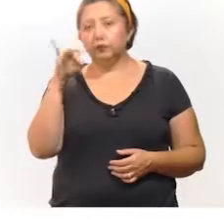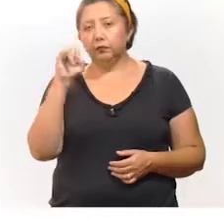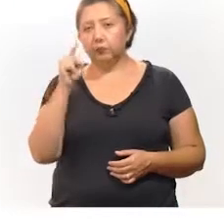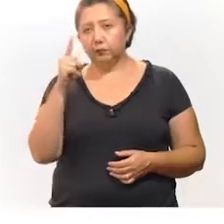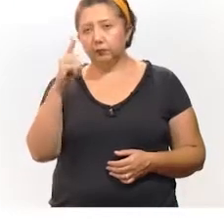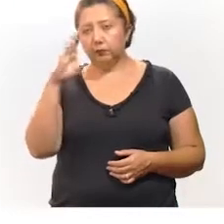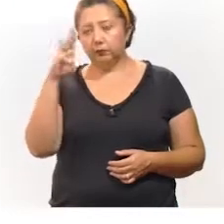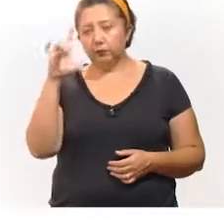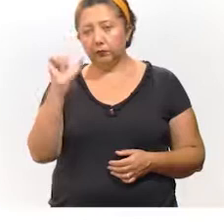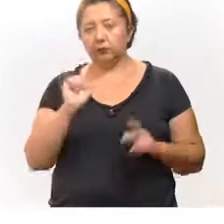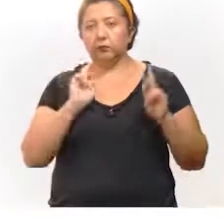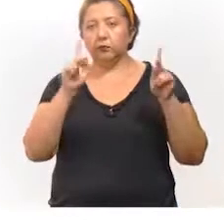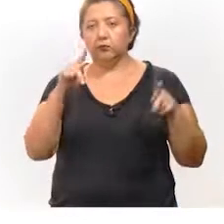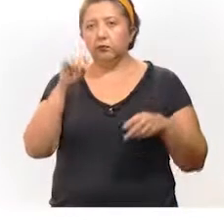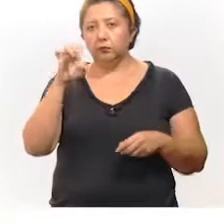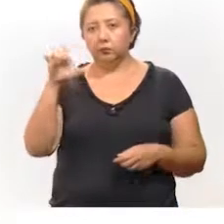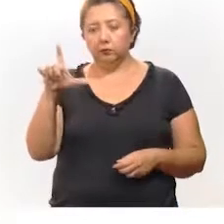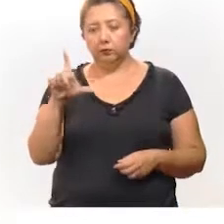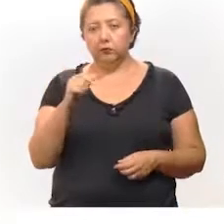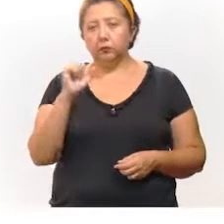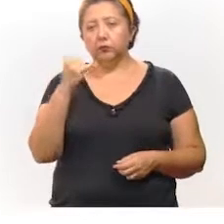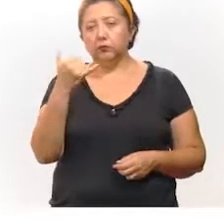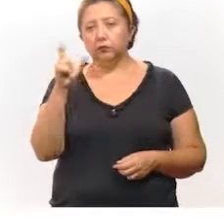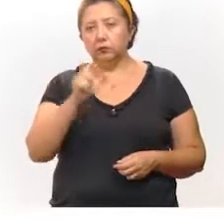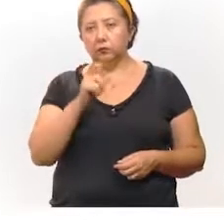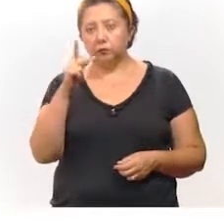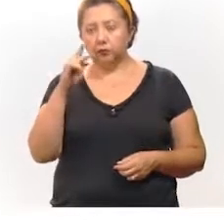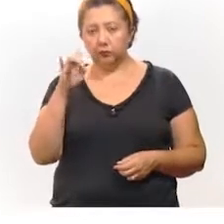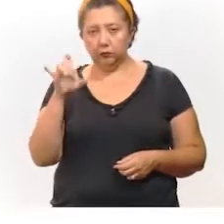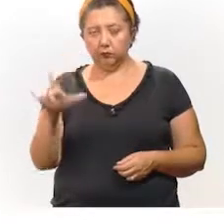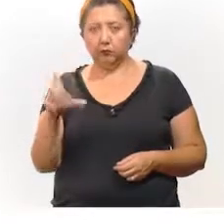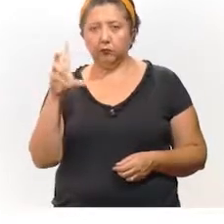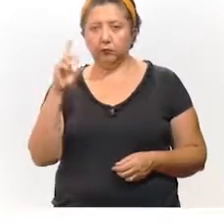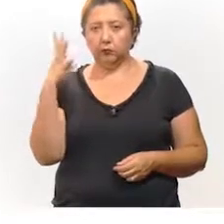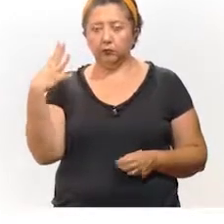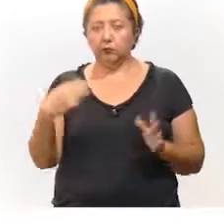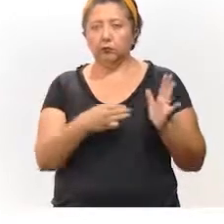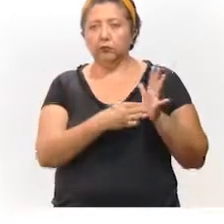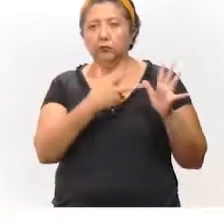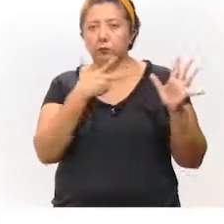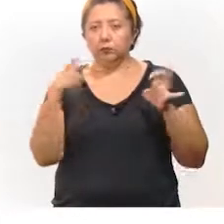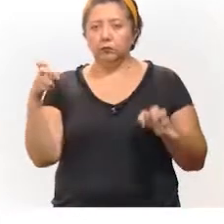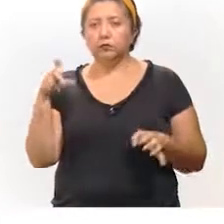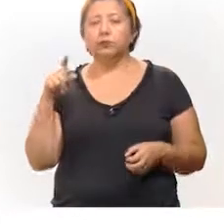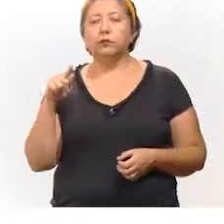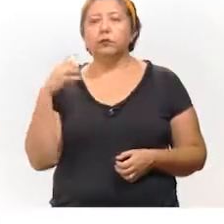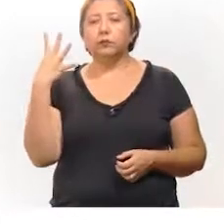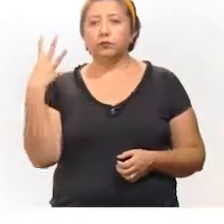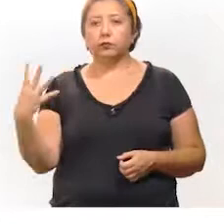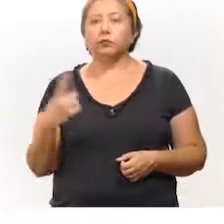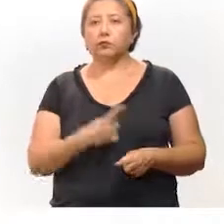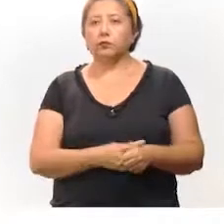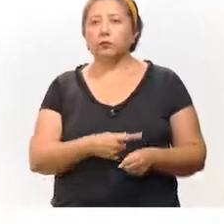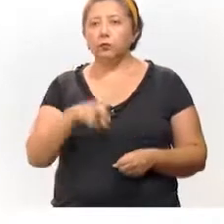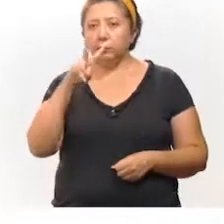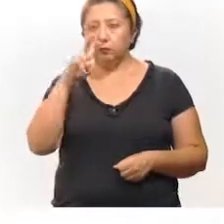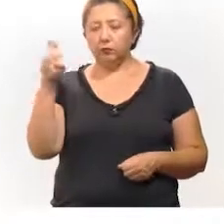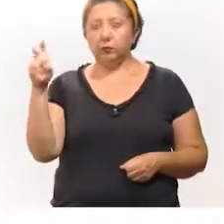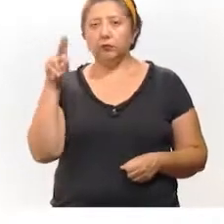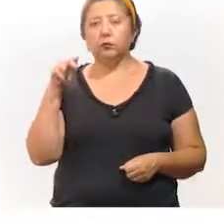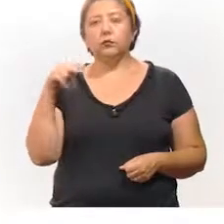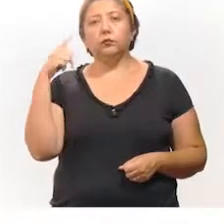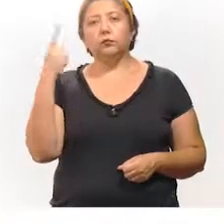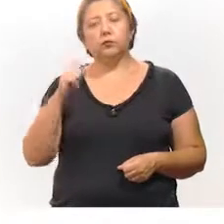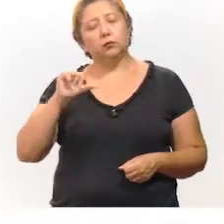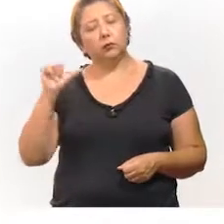y 1 en Baca, Progreso, Ticul y Yaxcucul. De los 34.874 casos positivos,